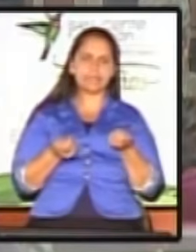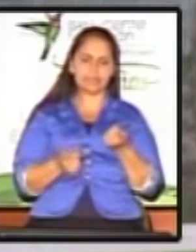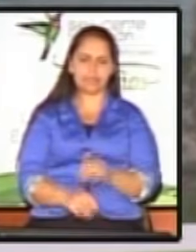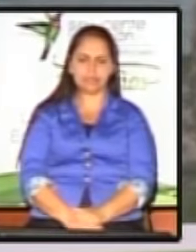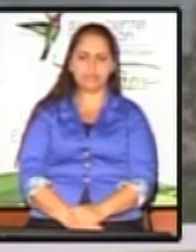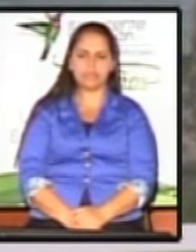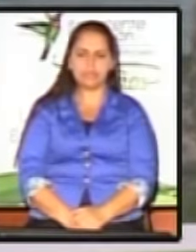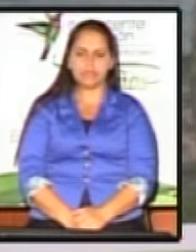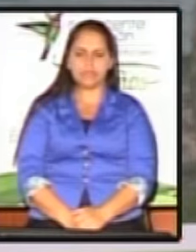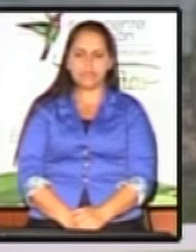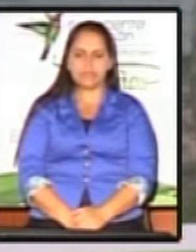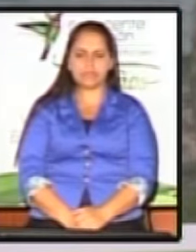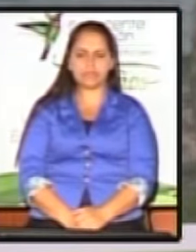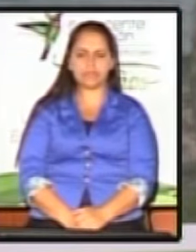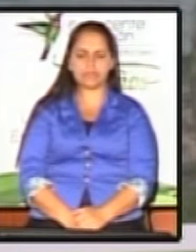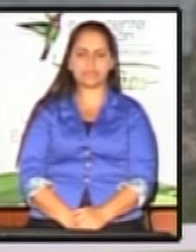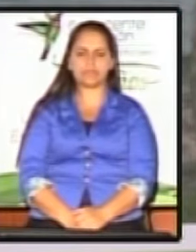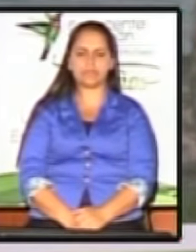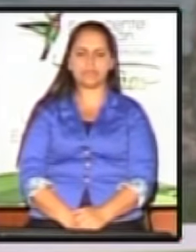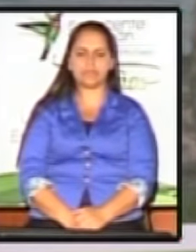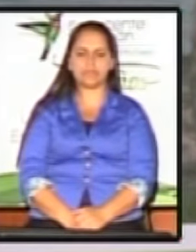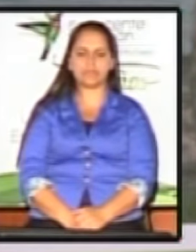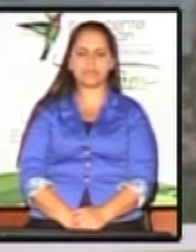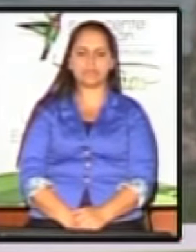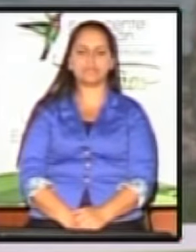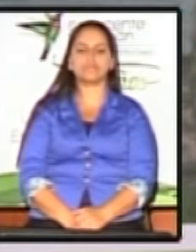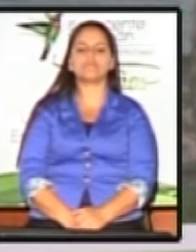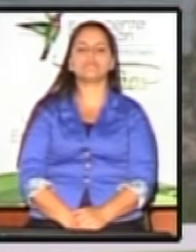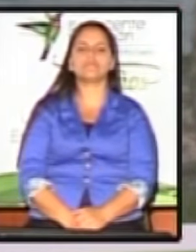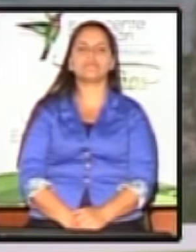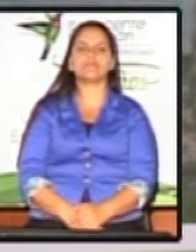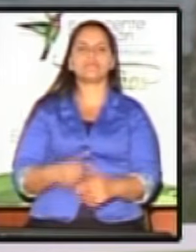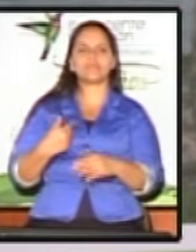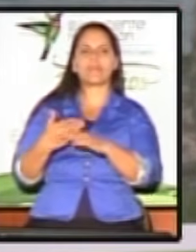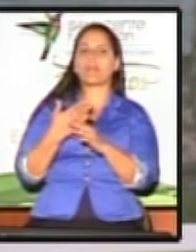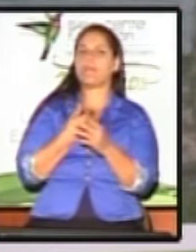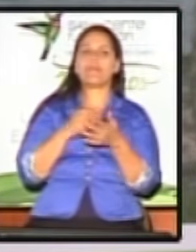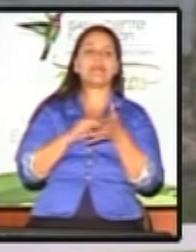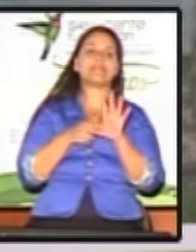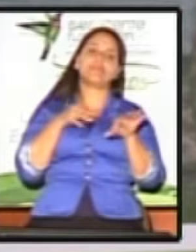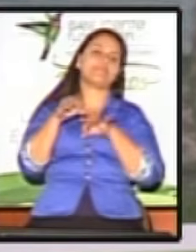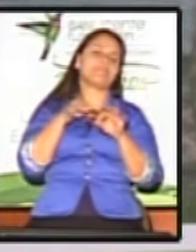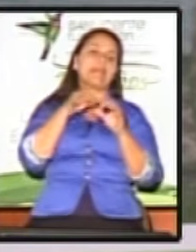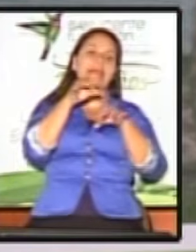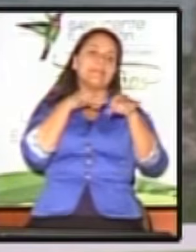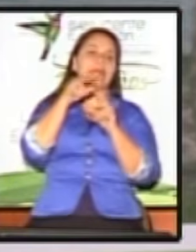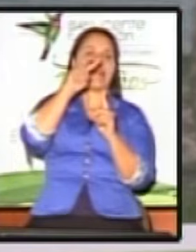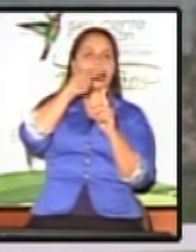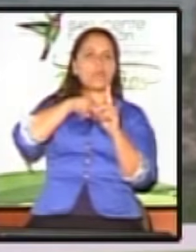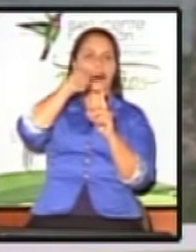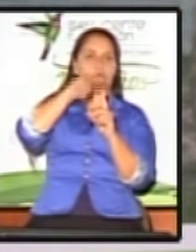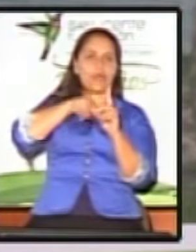Resulta que yo en todas mis charlas ineludiblemente tengo que hablar algo de antropología, parece que tengo una cuenta pendiente con esa